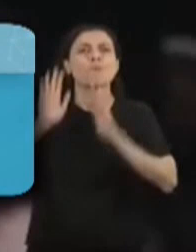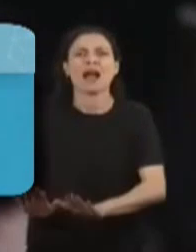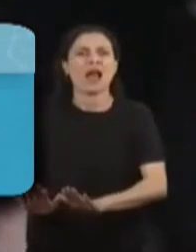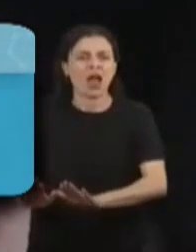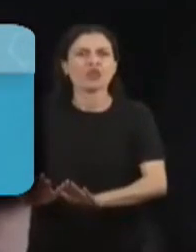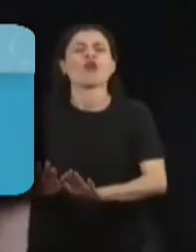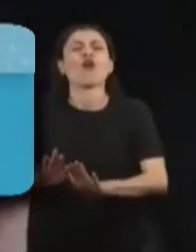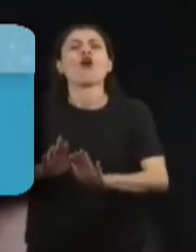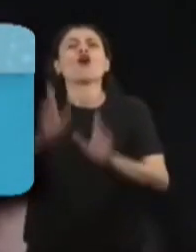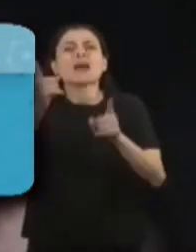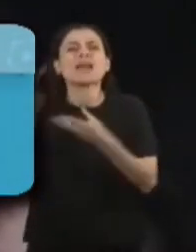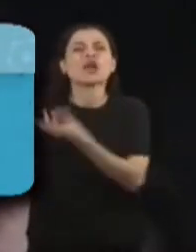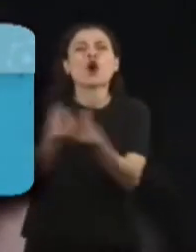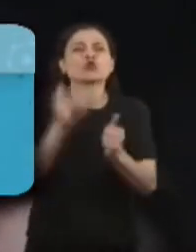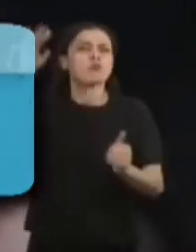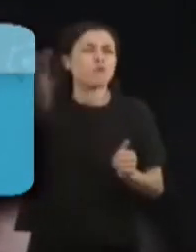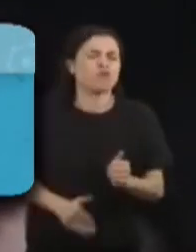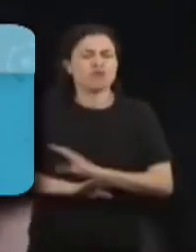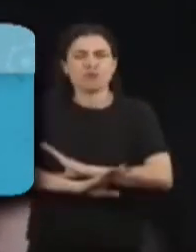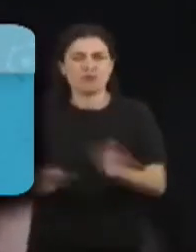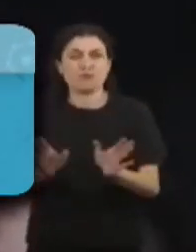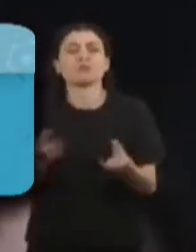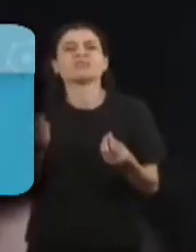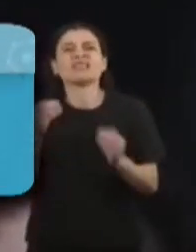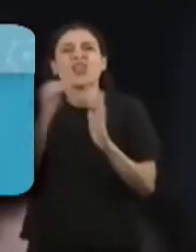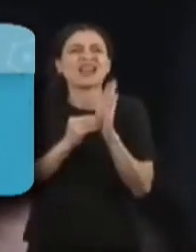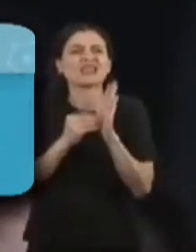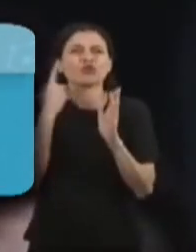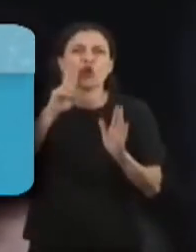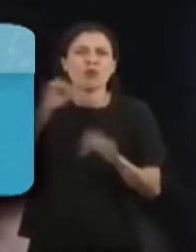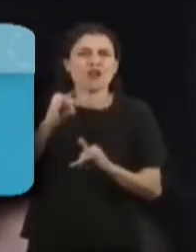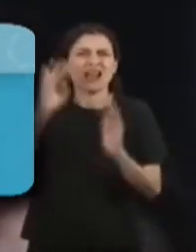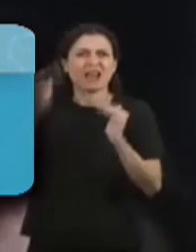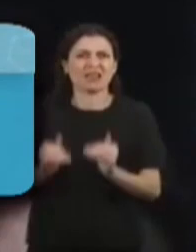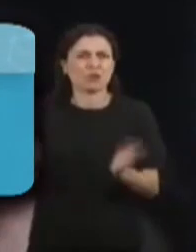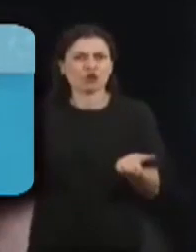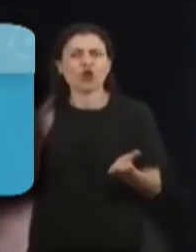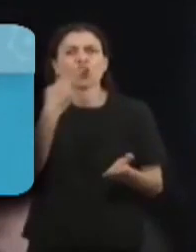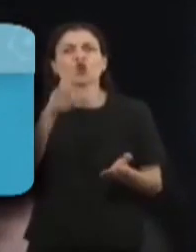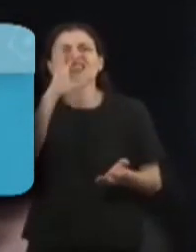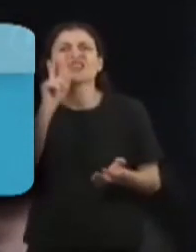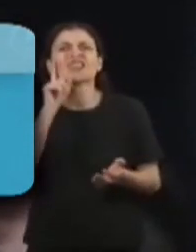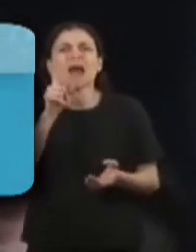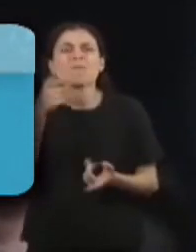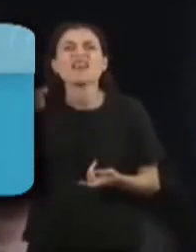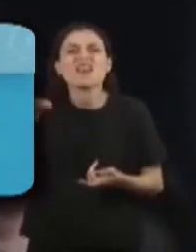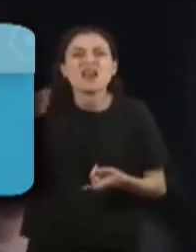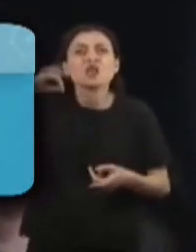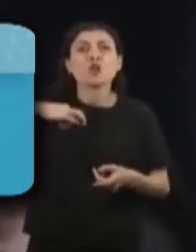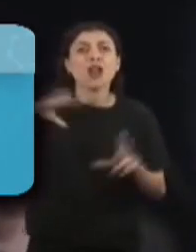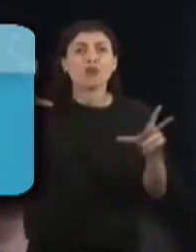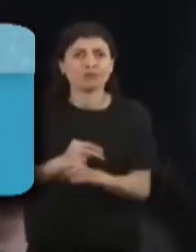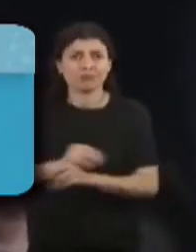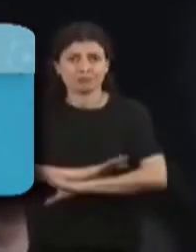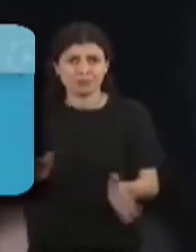caída del consumo en marzo y otros datos más. 270.000 cuentas que se han cerrado también, sueldo, bueno, caída